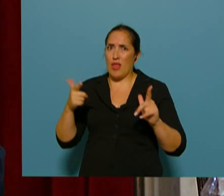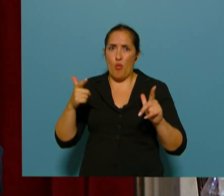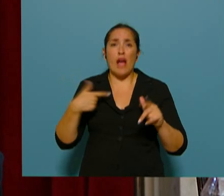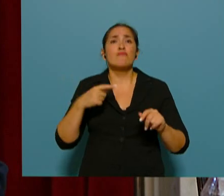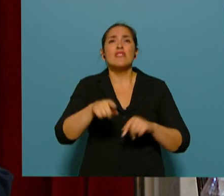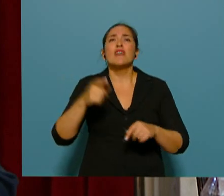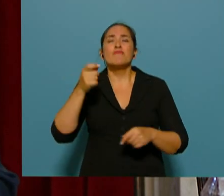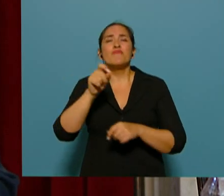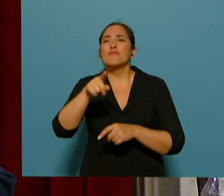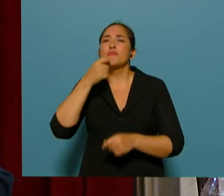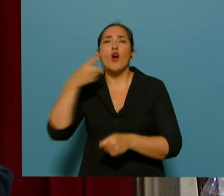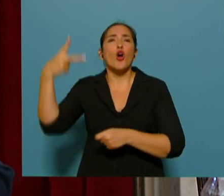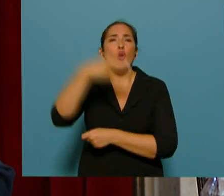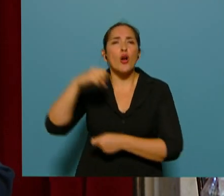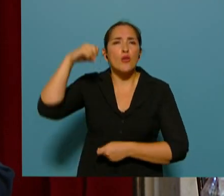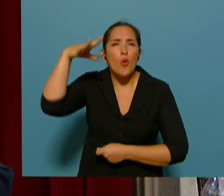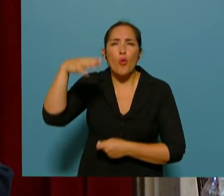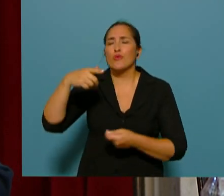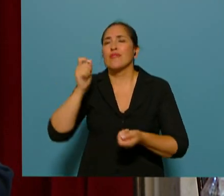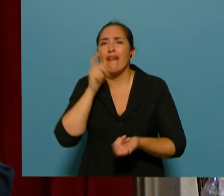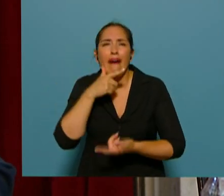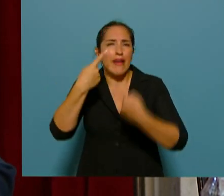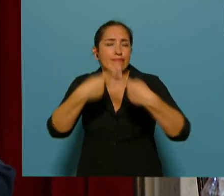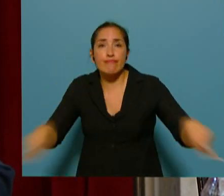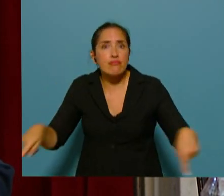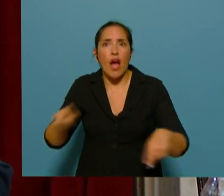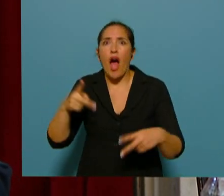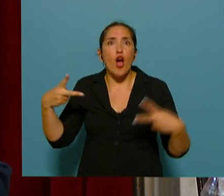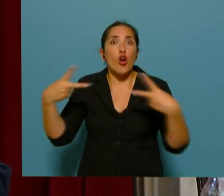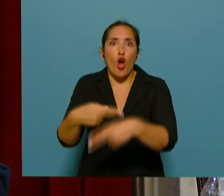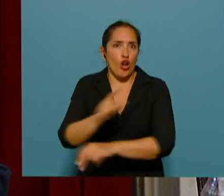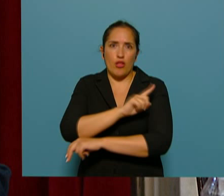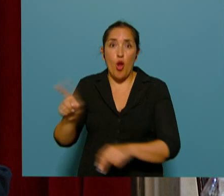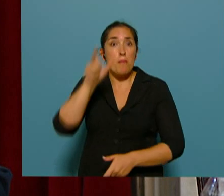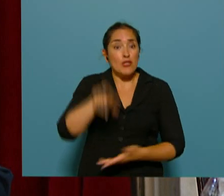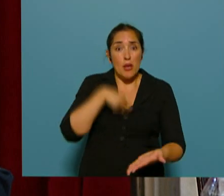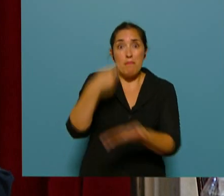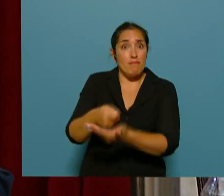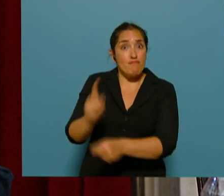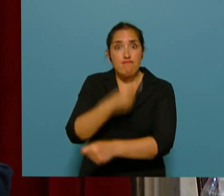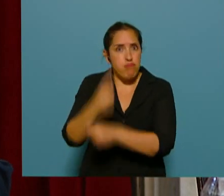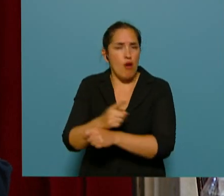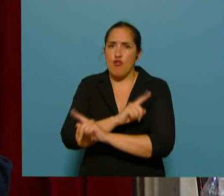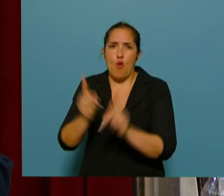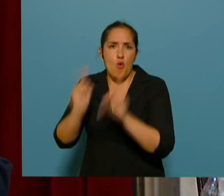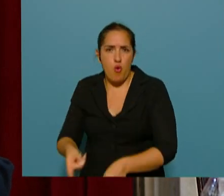los cortes de los servicios públicos por falta de pago en los segmentos vulnerables de la